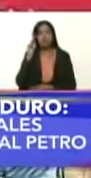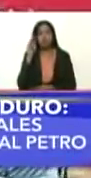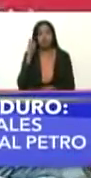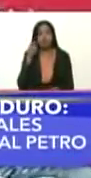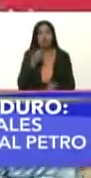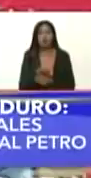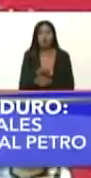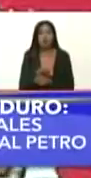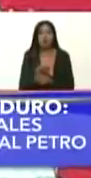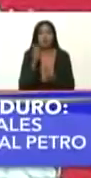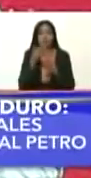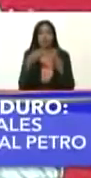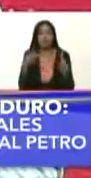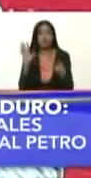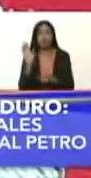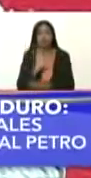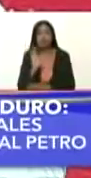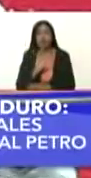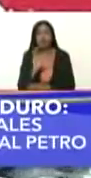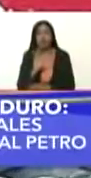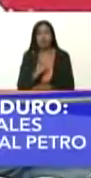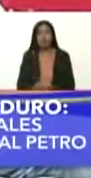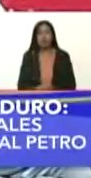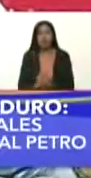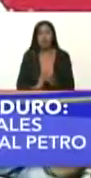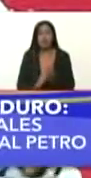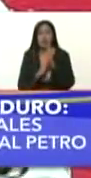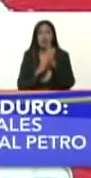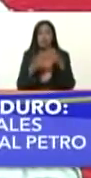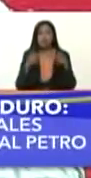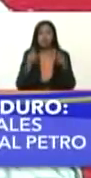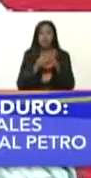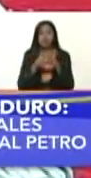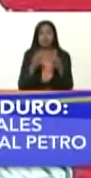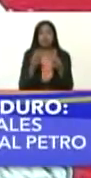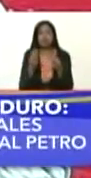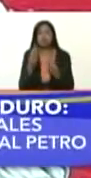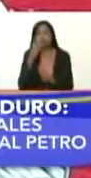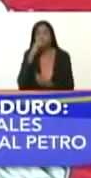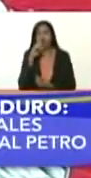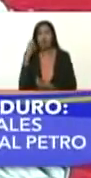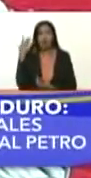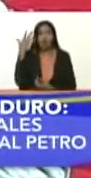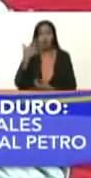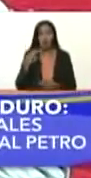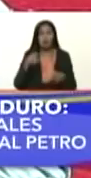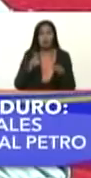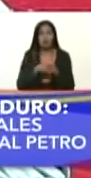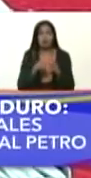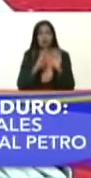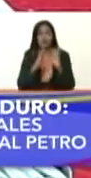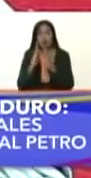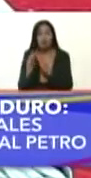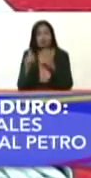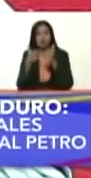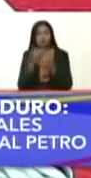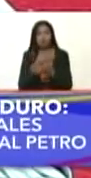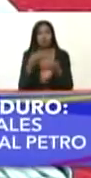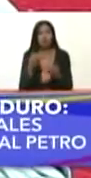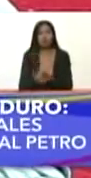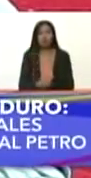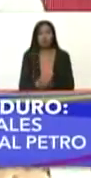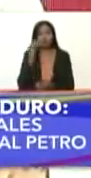en el Pedagógico de Caracas. Líder magisterial durante muchos años, muy ordenado, con